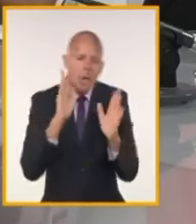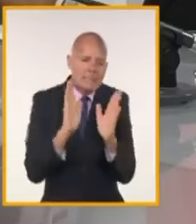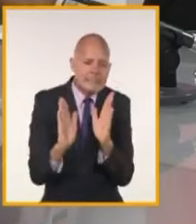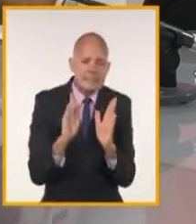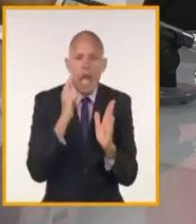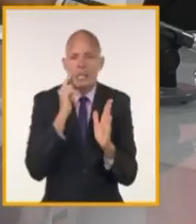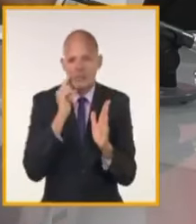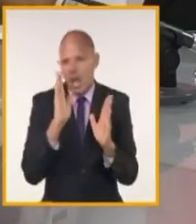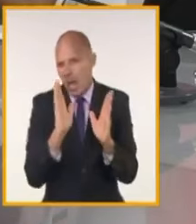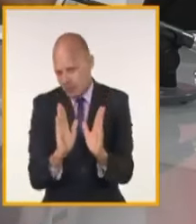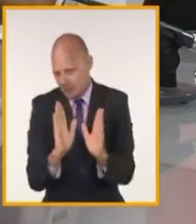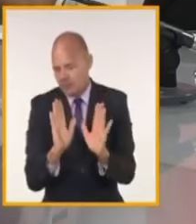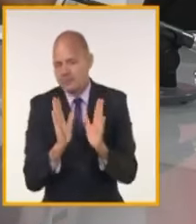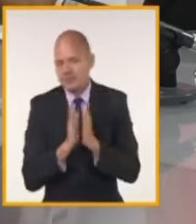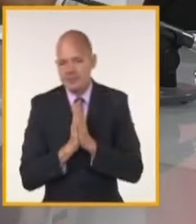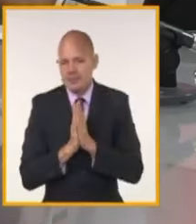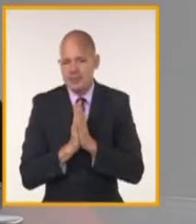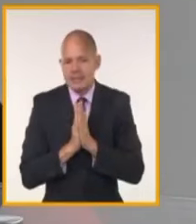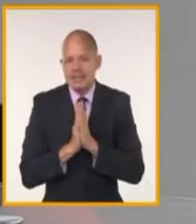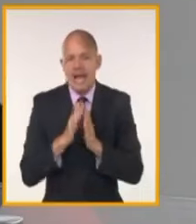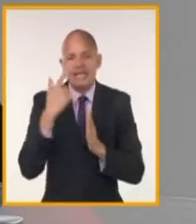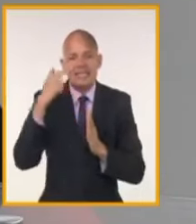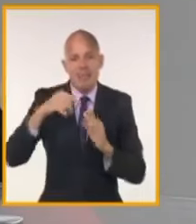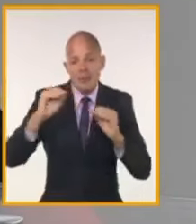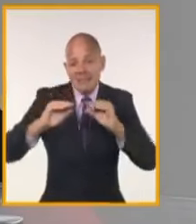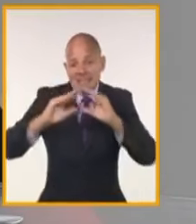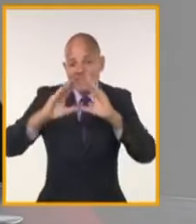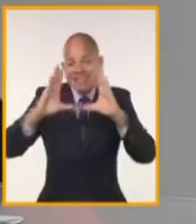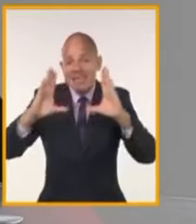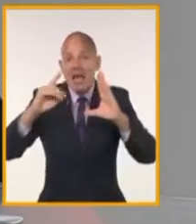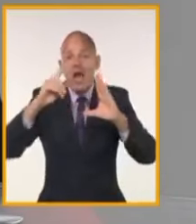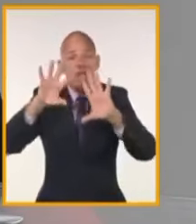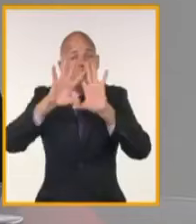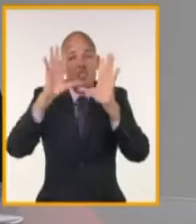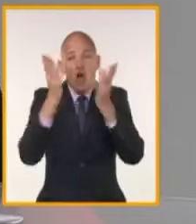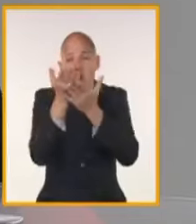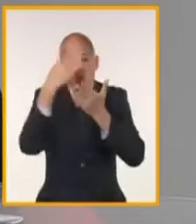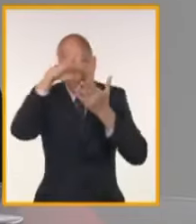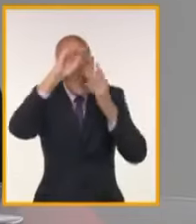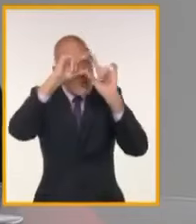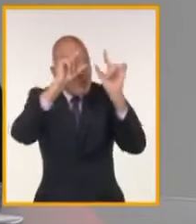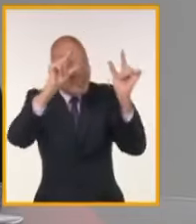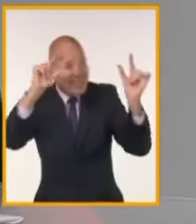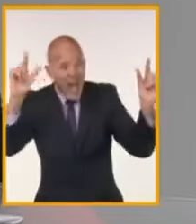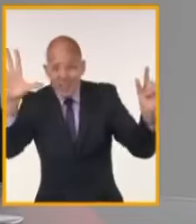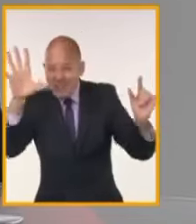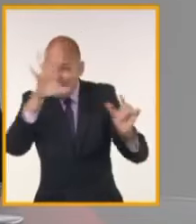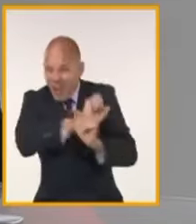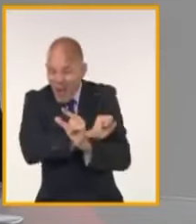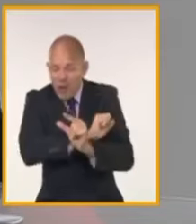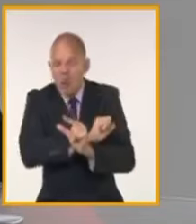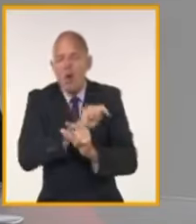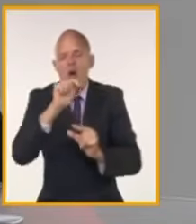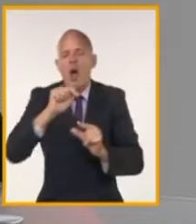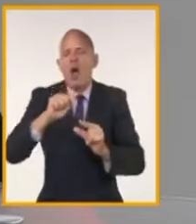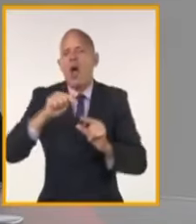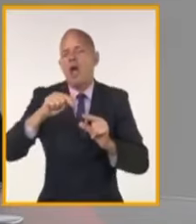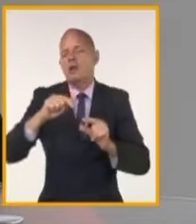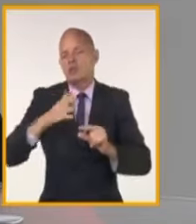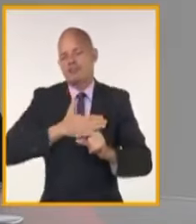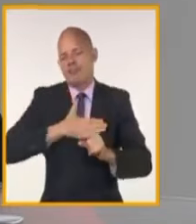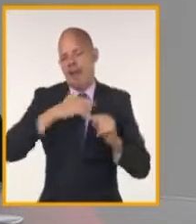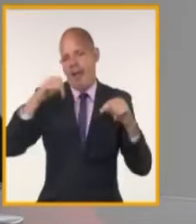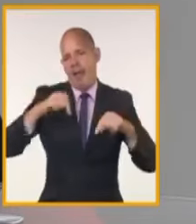pequeño que la electricidad durante el día se genere con recursos nacionales es decir con El crudo que El combustible